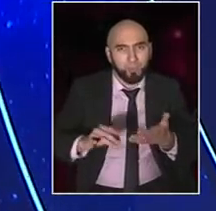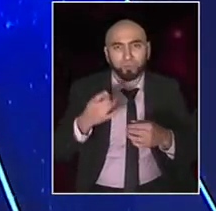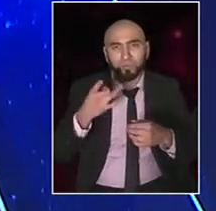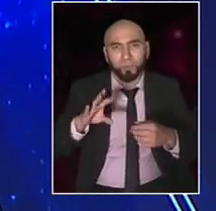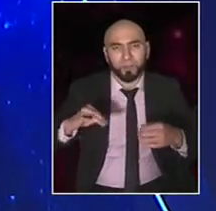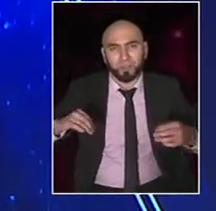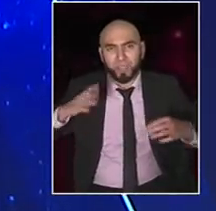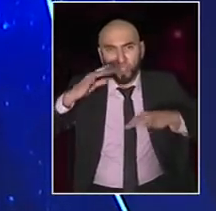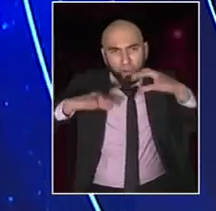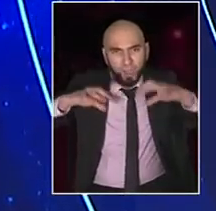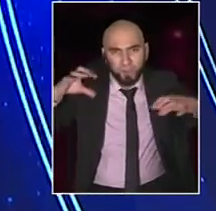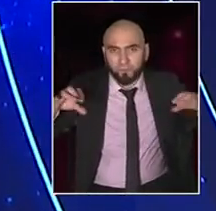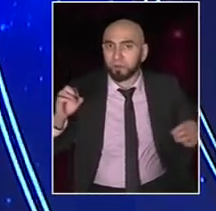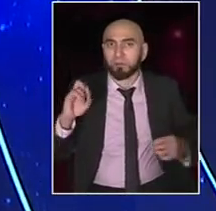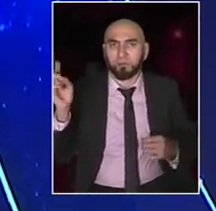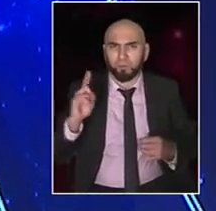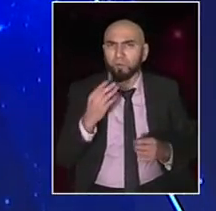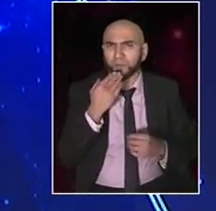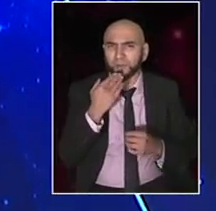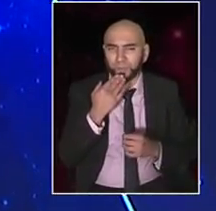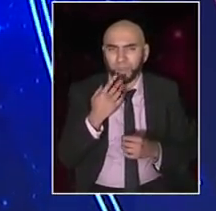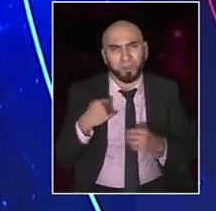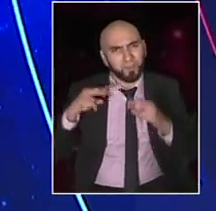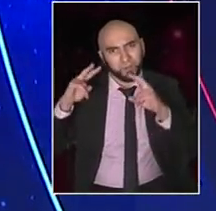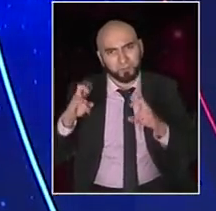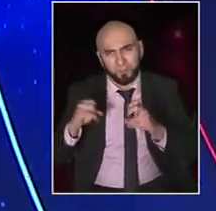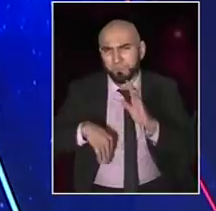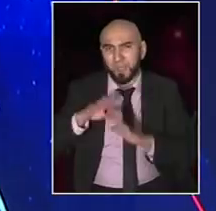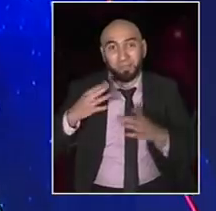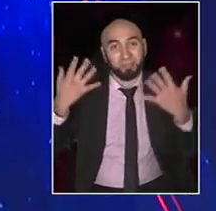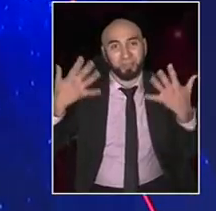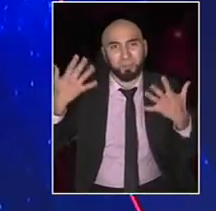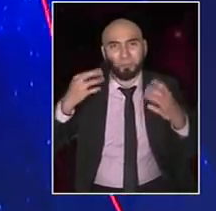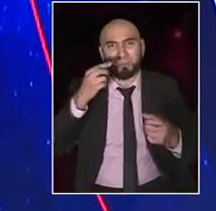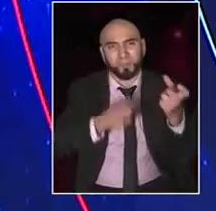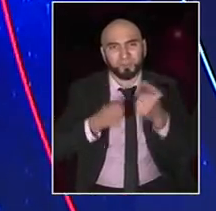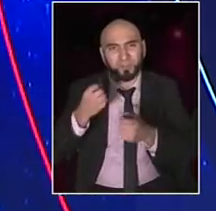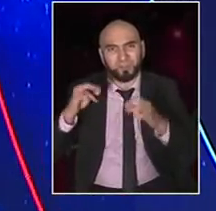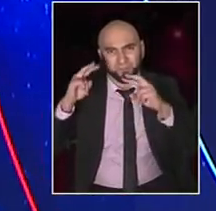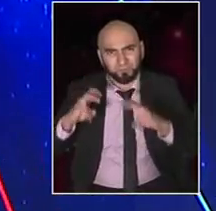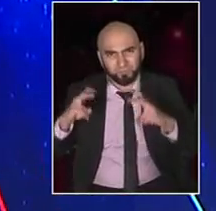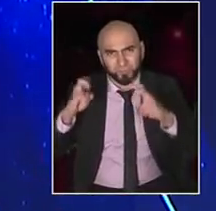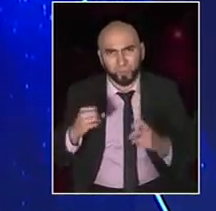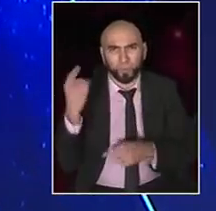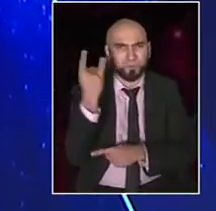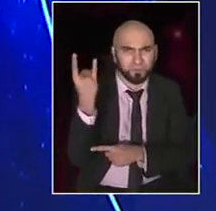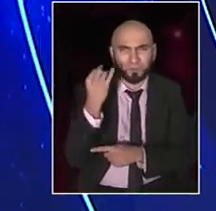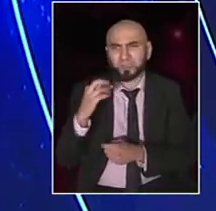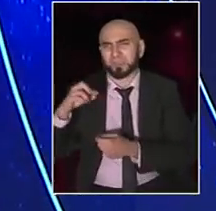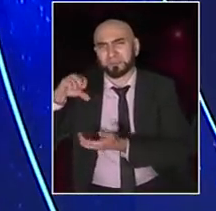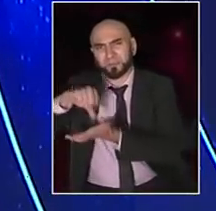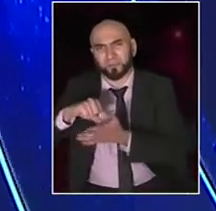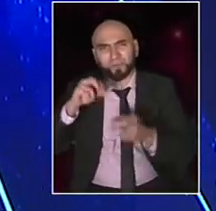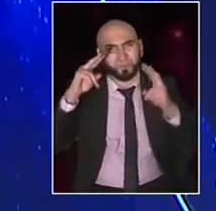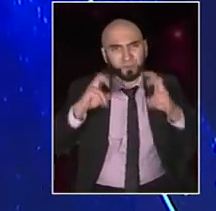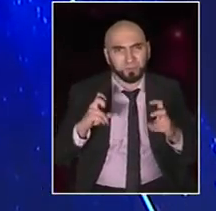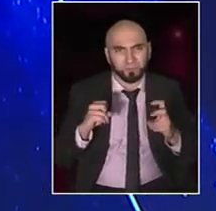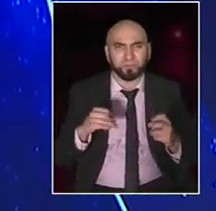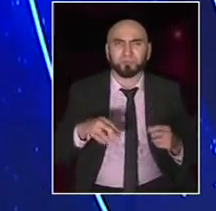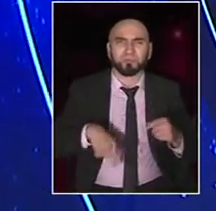compone nuestra capacidad de investigación, con más de 10.000 investigadores e investigadoras en universidades y en más de 60 centros de investigación y